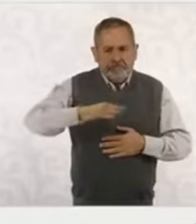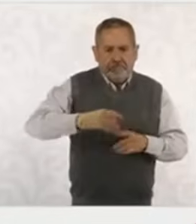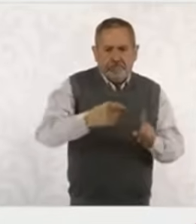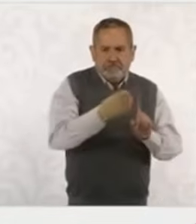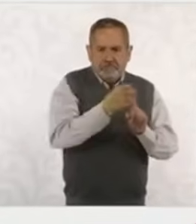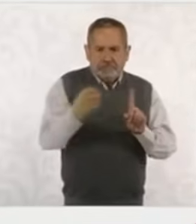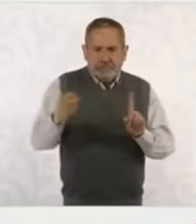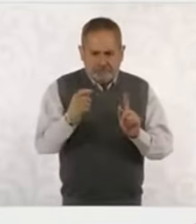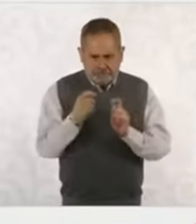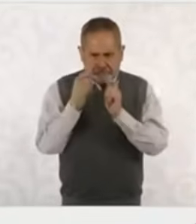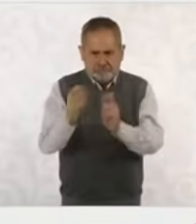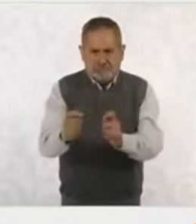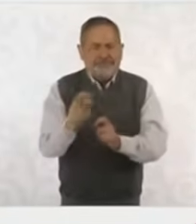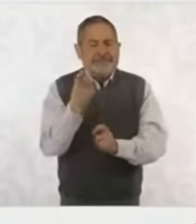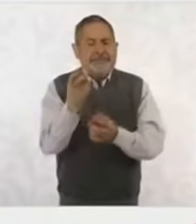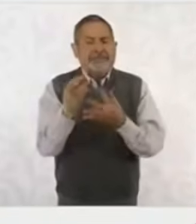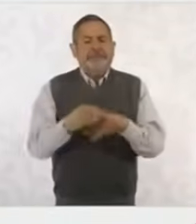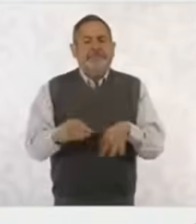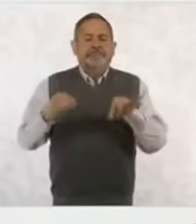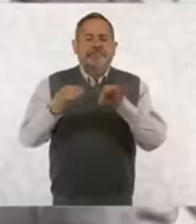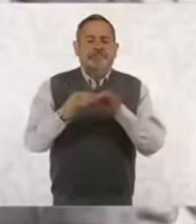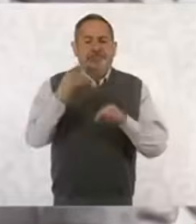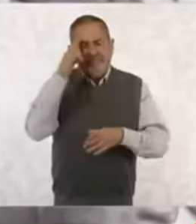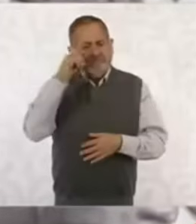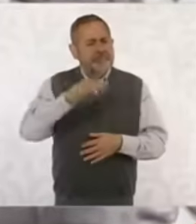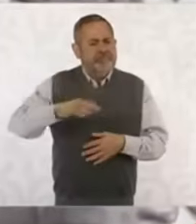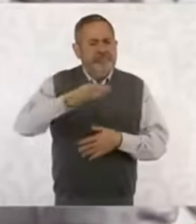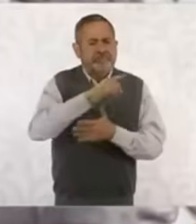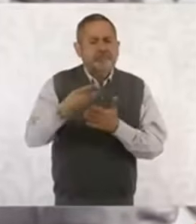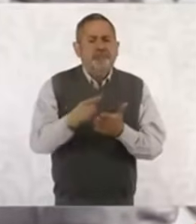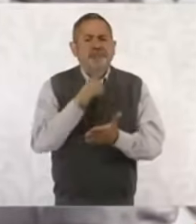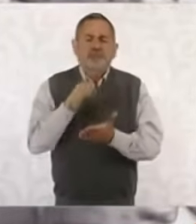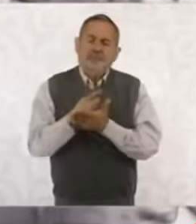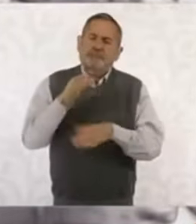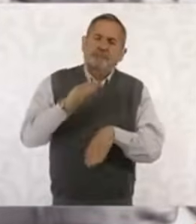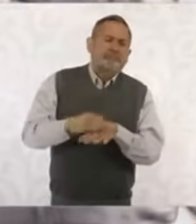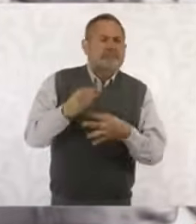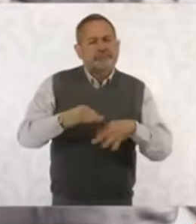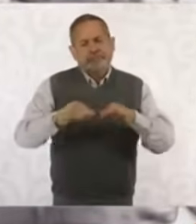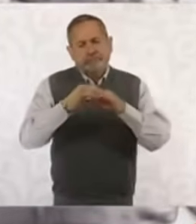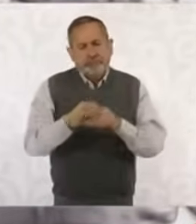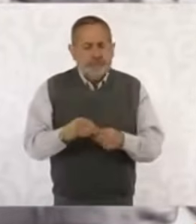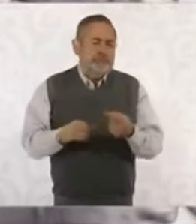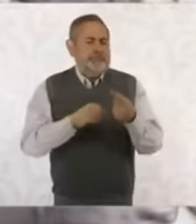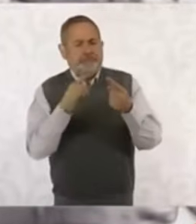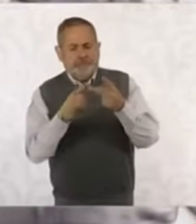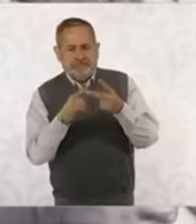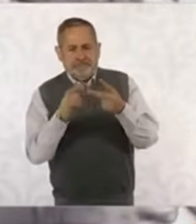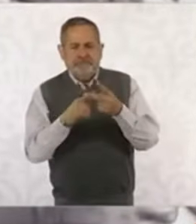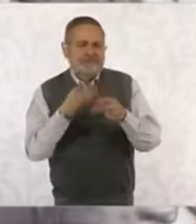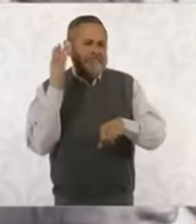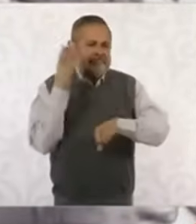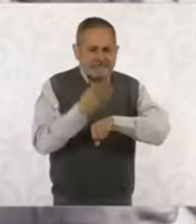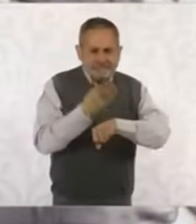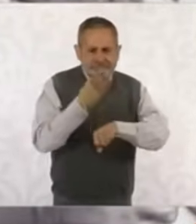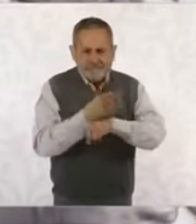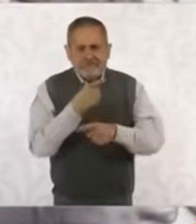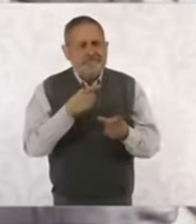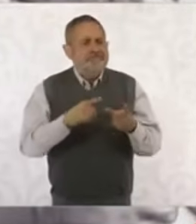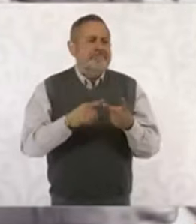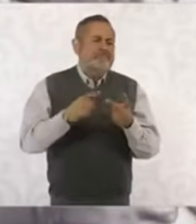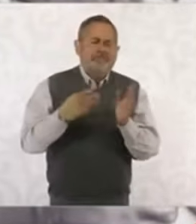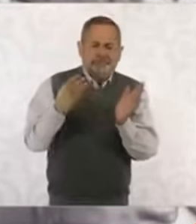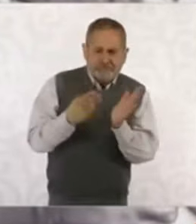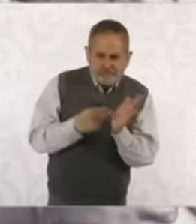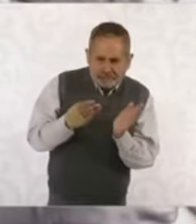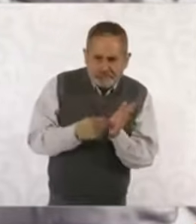o el más importante de las modificaciones a la ley, y el otro pues ya son las sanciones a aquellos que están robando